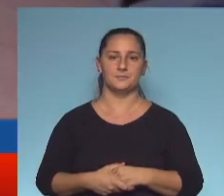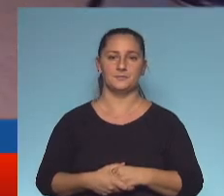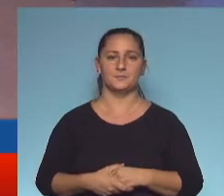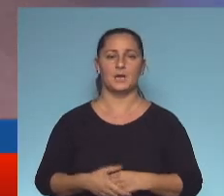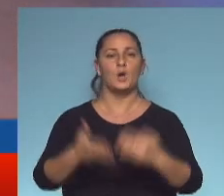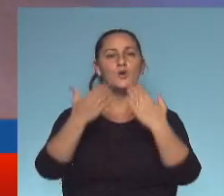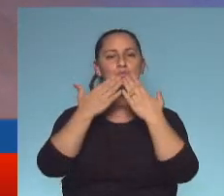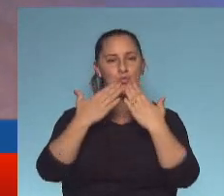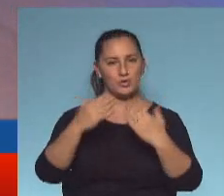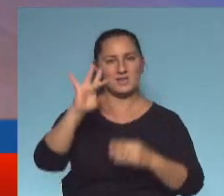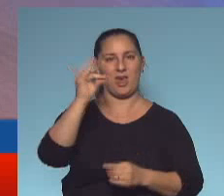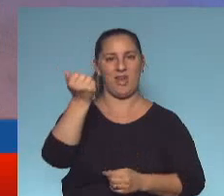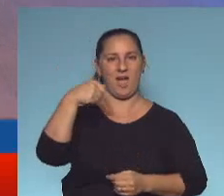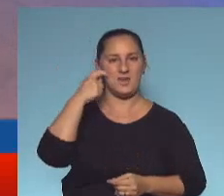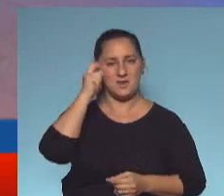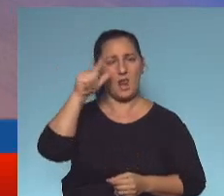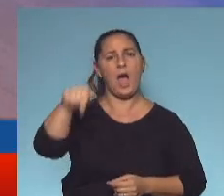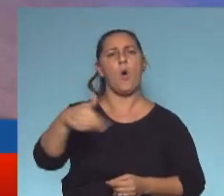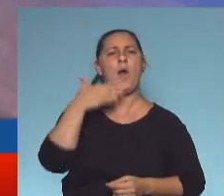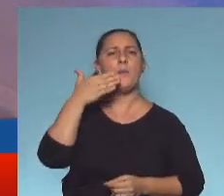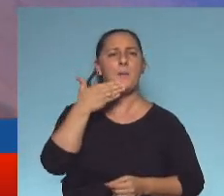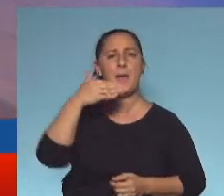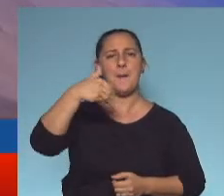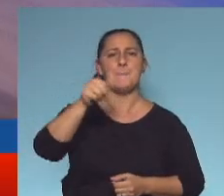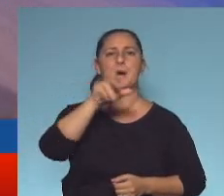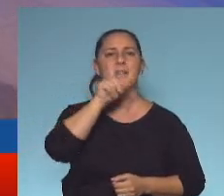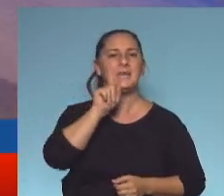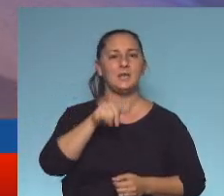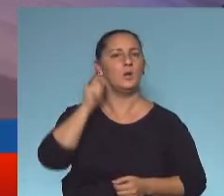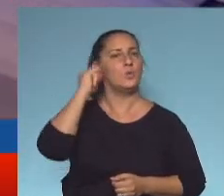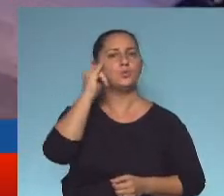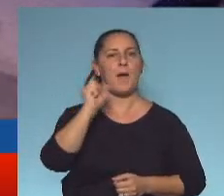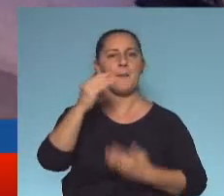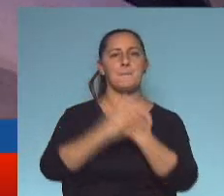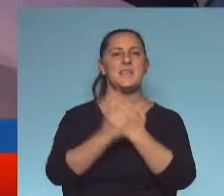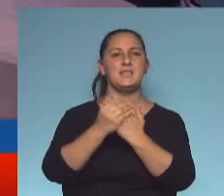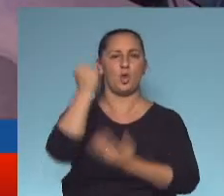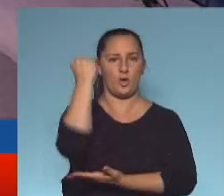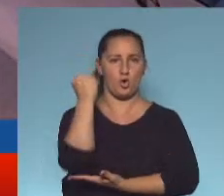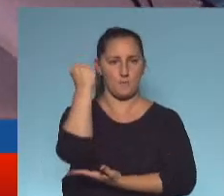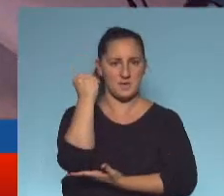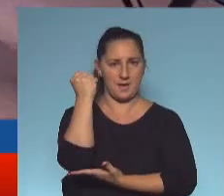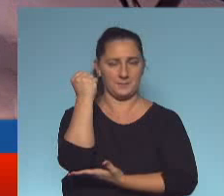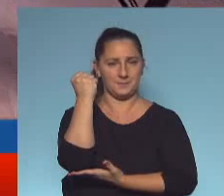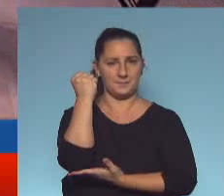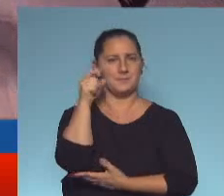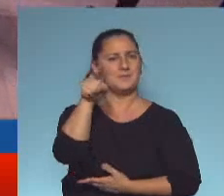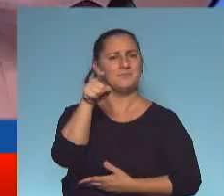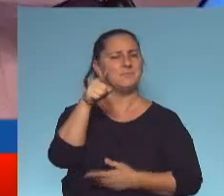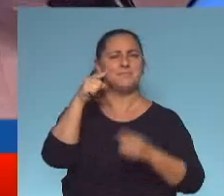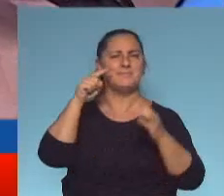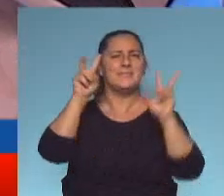Muchas gracias, Daniel. Le voy a dar la palabra ahora a Martín Guzmán, nuestro ministro de Economía. El eje central